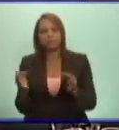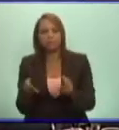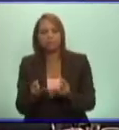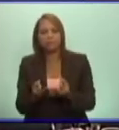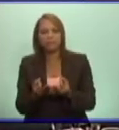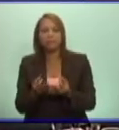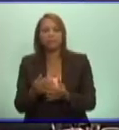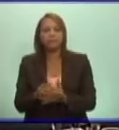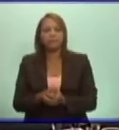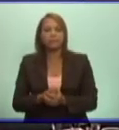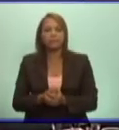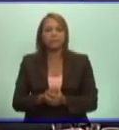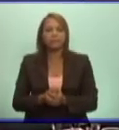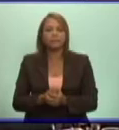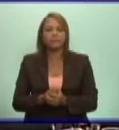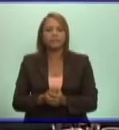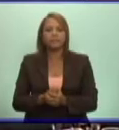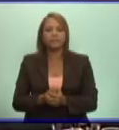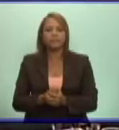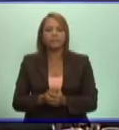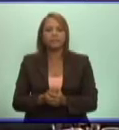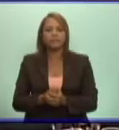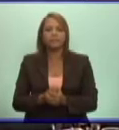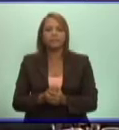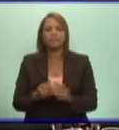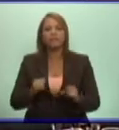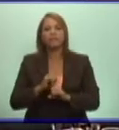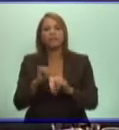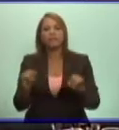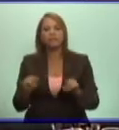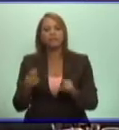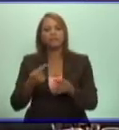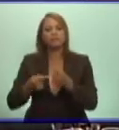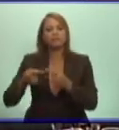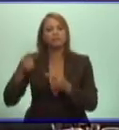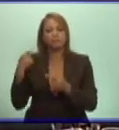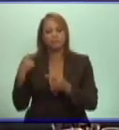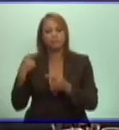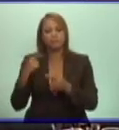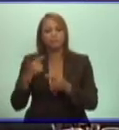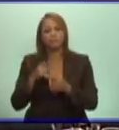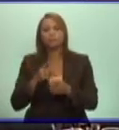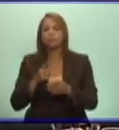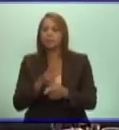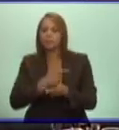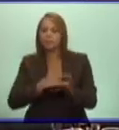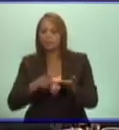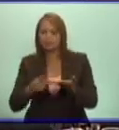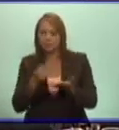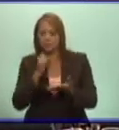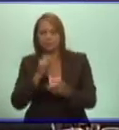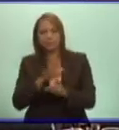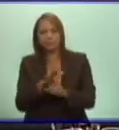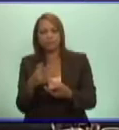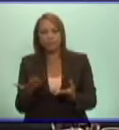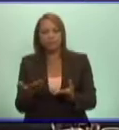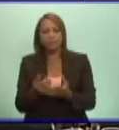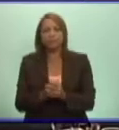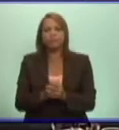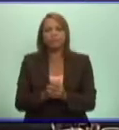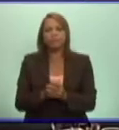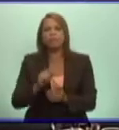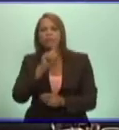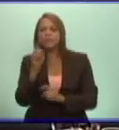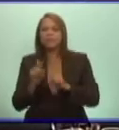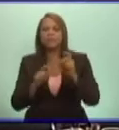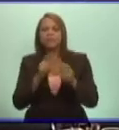de el panel informativo anterior en relación con una semana que ya ha transcurrido? ¿Cuáles han sido los principales interrogantes